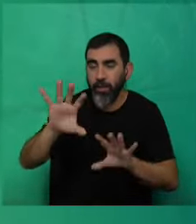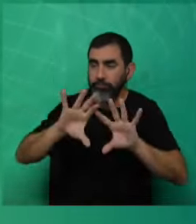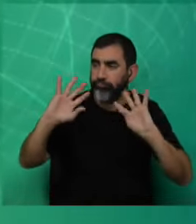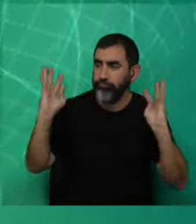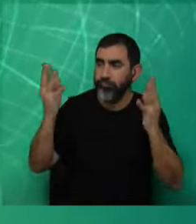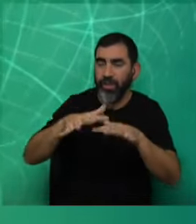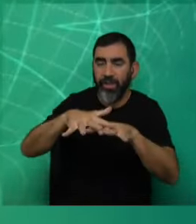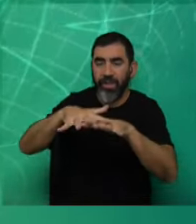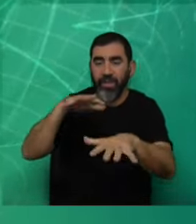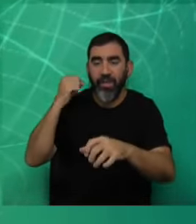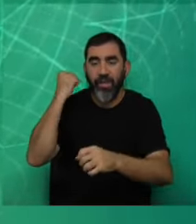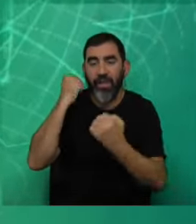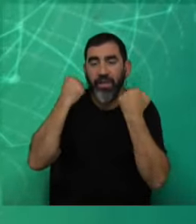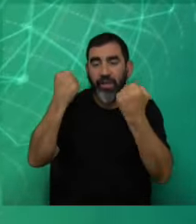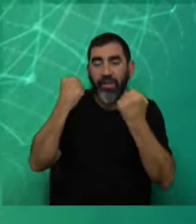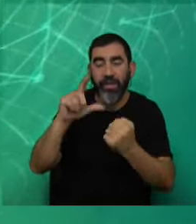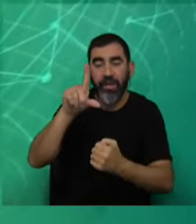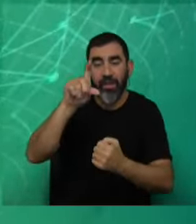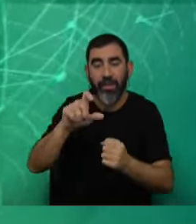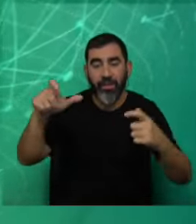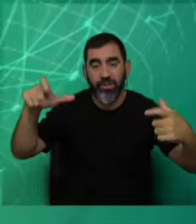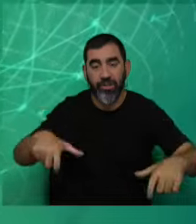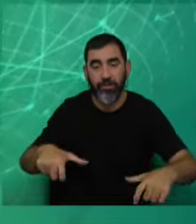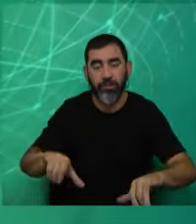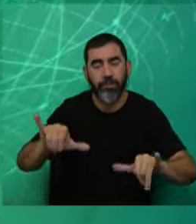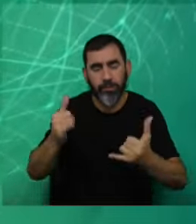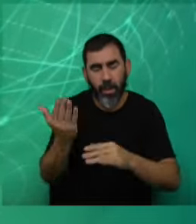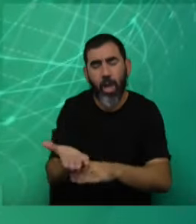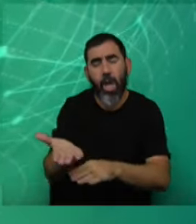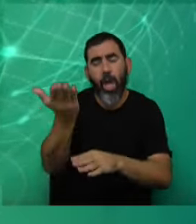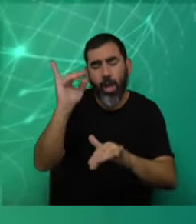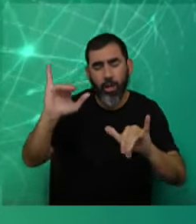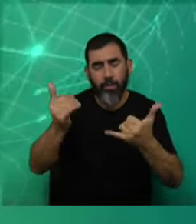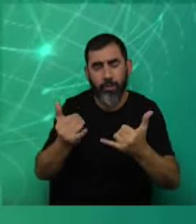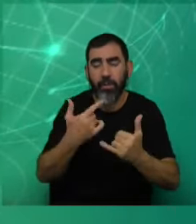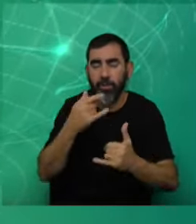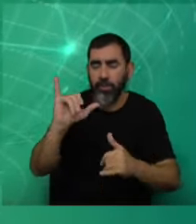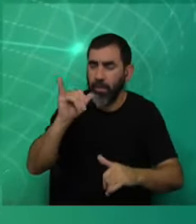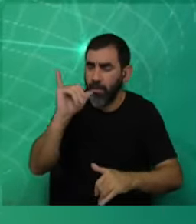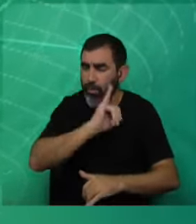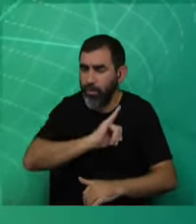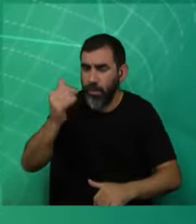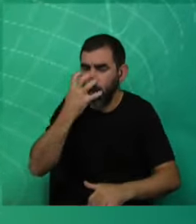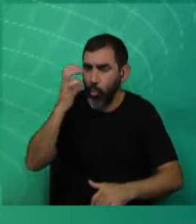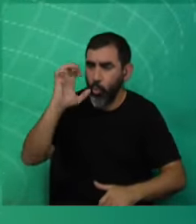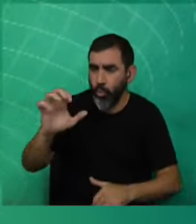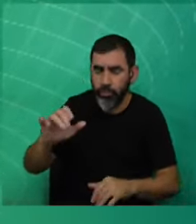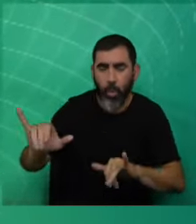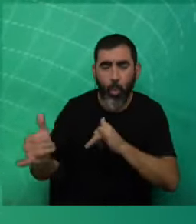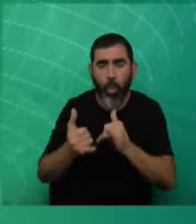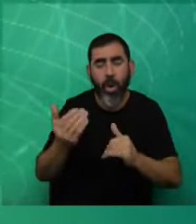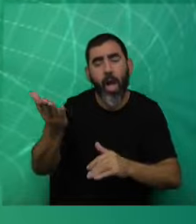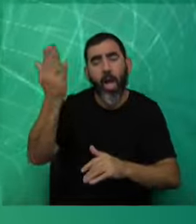aguada en el partido que se había disputado en su cancha esto ya había ocurrido o él ya había denunciado racismo cuando habían jugado